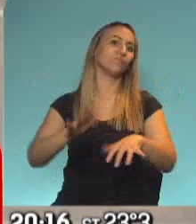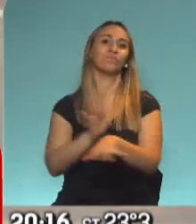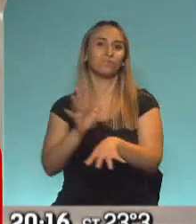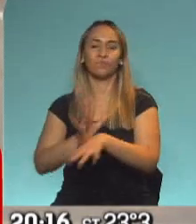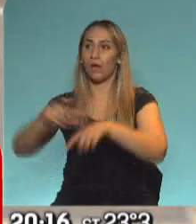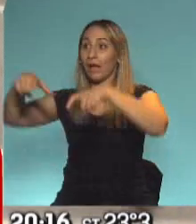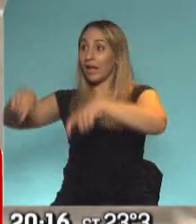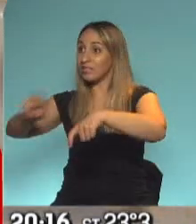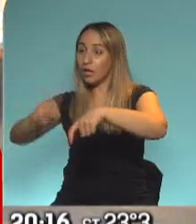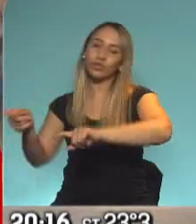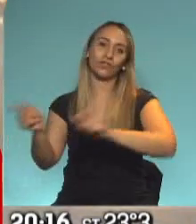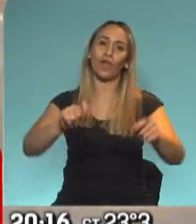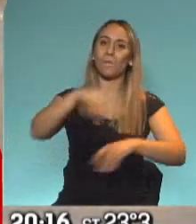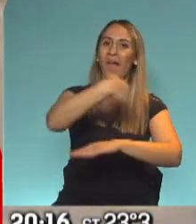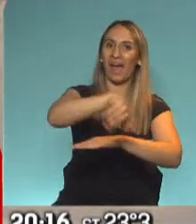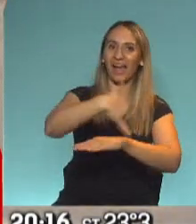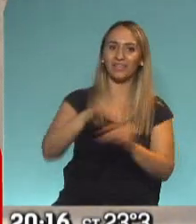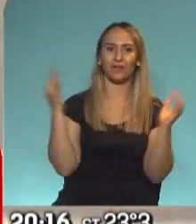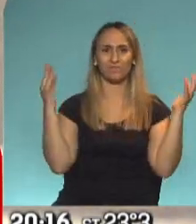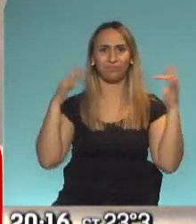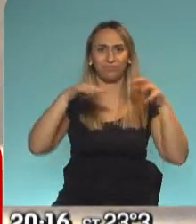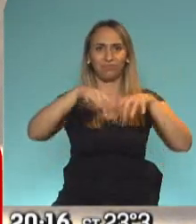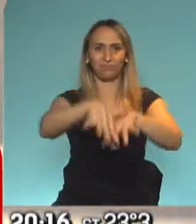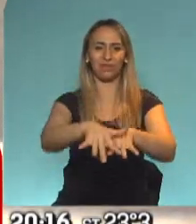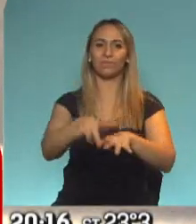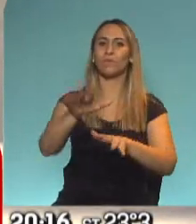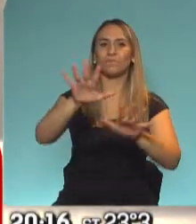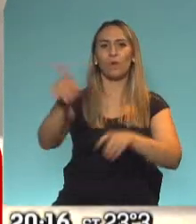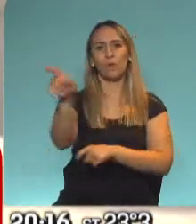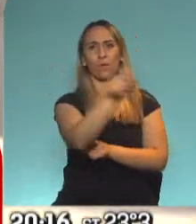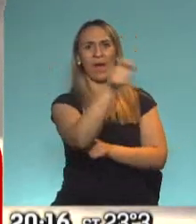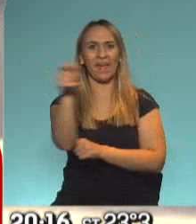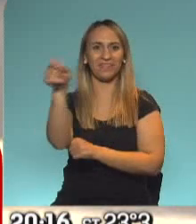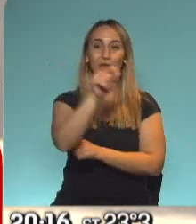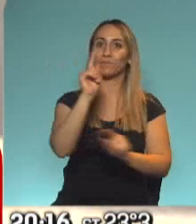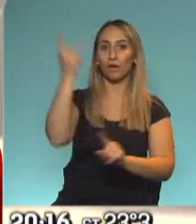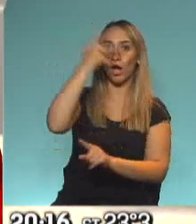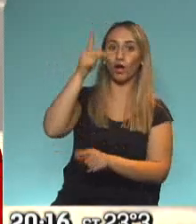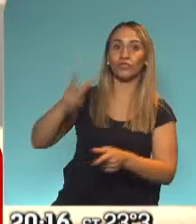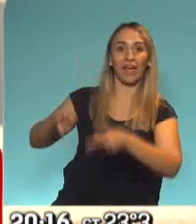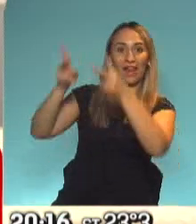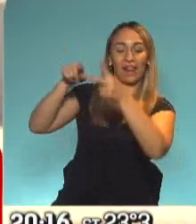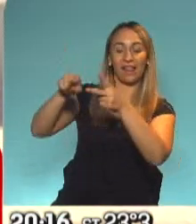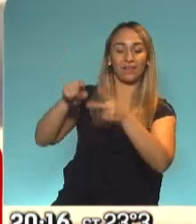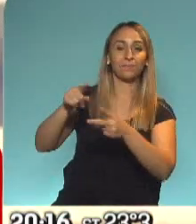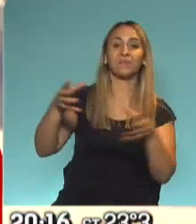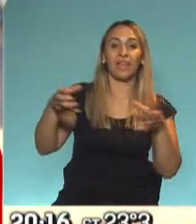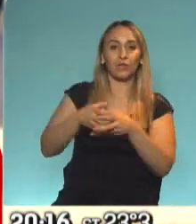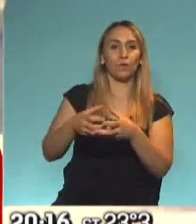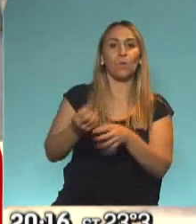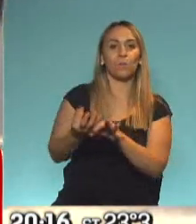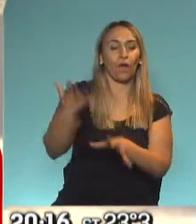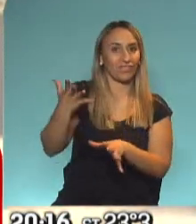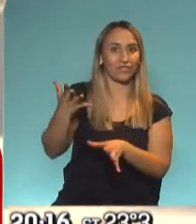Avellaneda porque los simpatizantes están realizando un banderazo en el hotel donde está concentrado el equipo